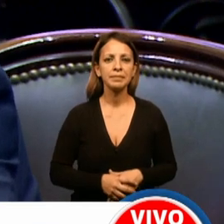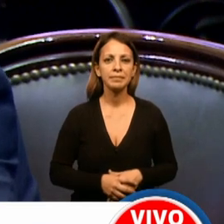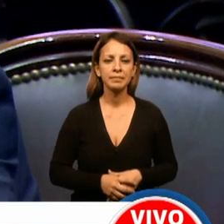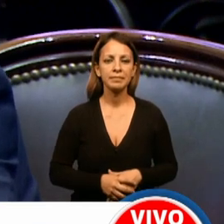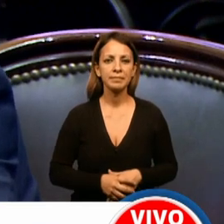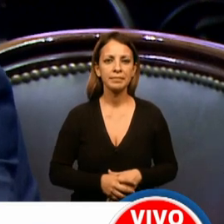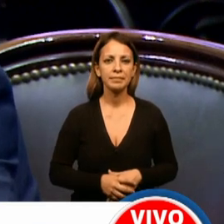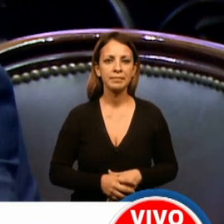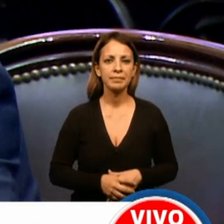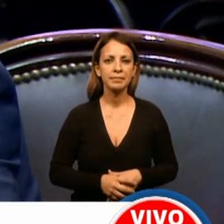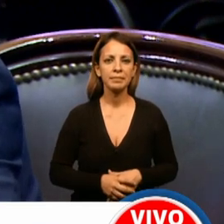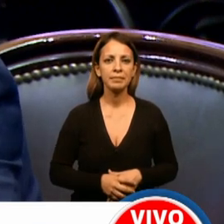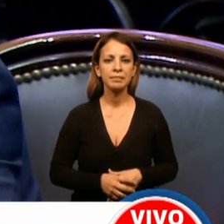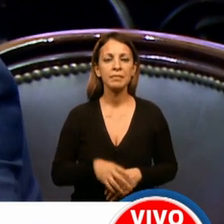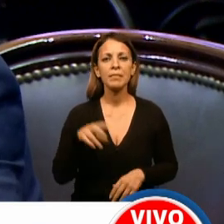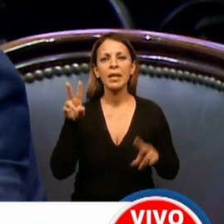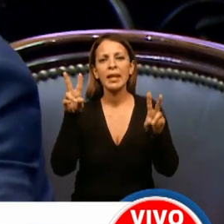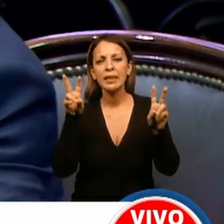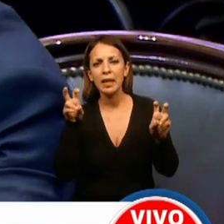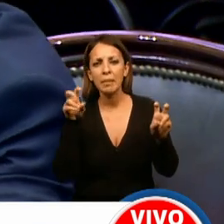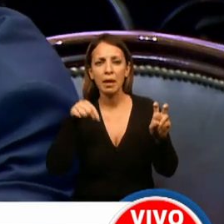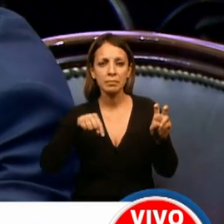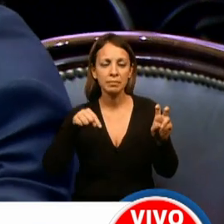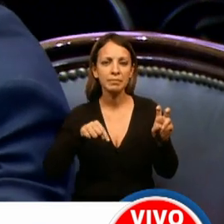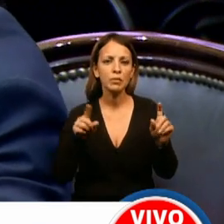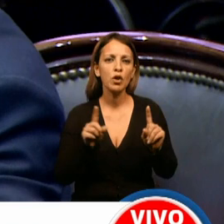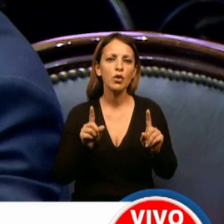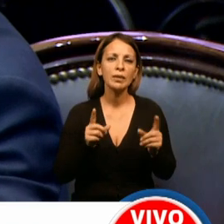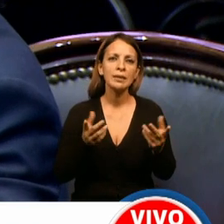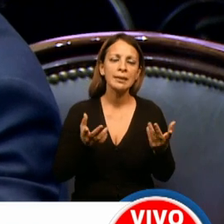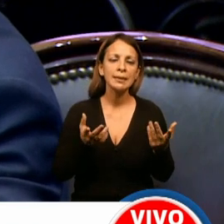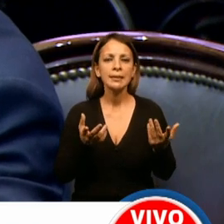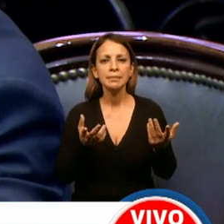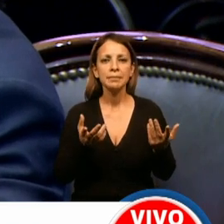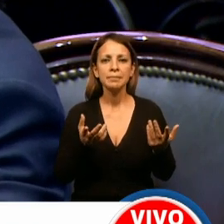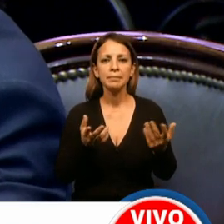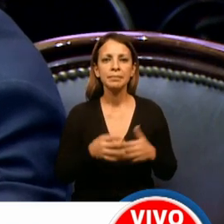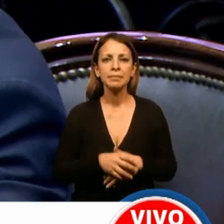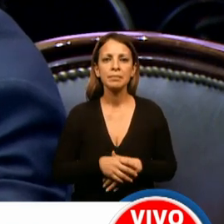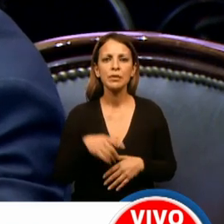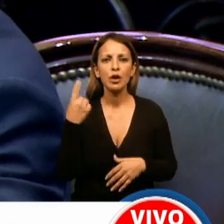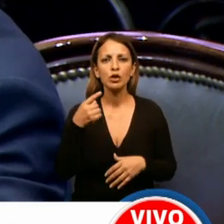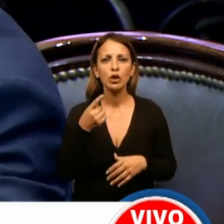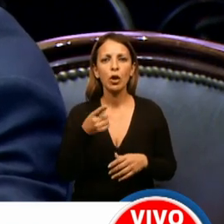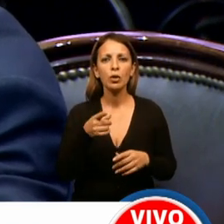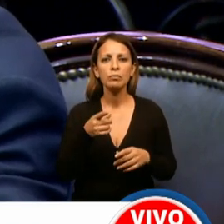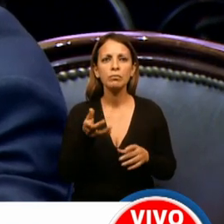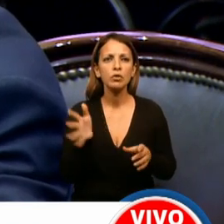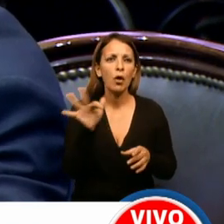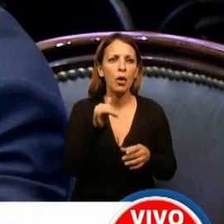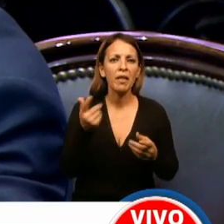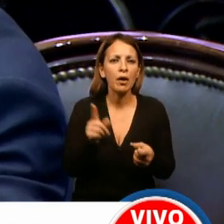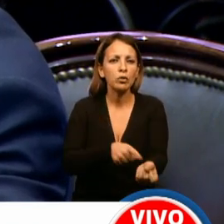y y no es algo que lamentablemente podamos decir con frecuencia